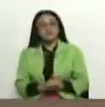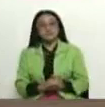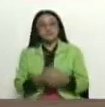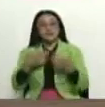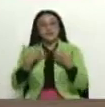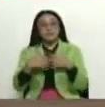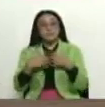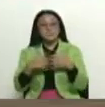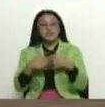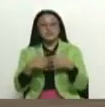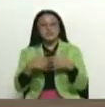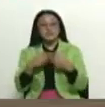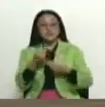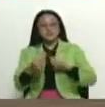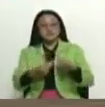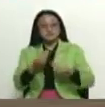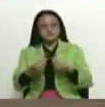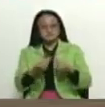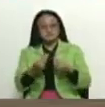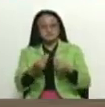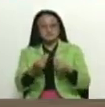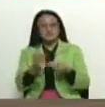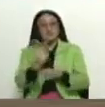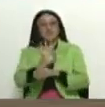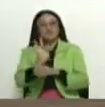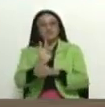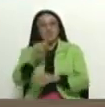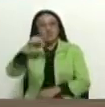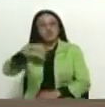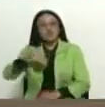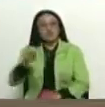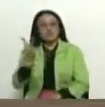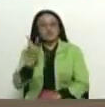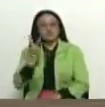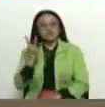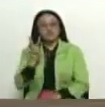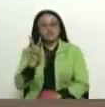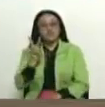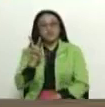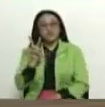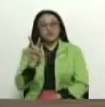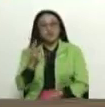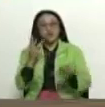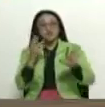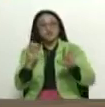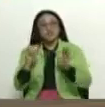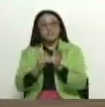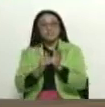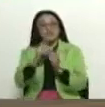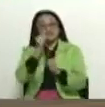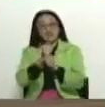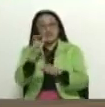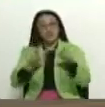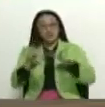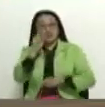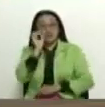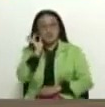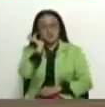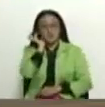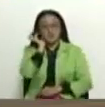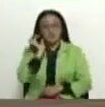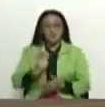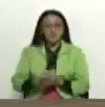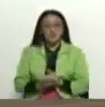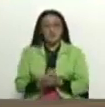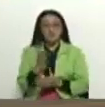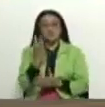Empresa constituida y que funciona en Venezuela, con 80.000 trabajadores y trabajadoras.